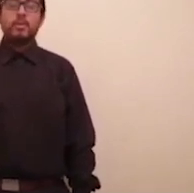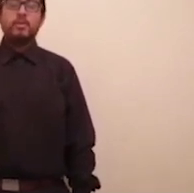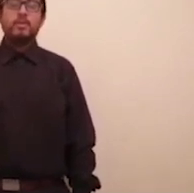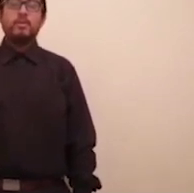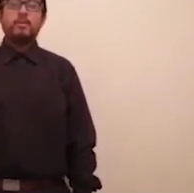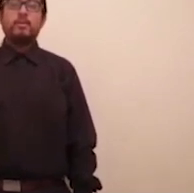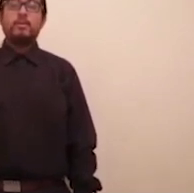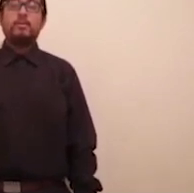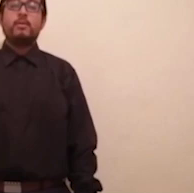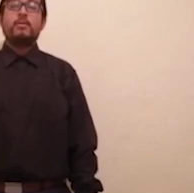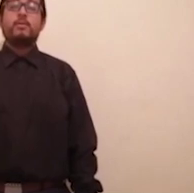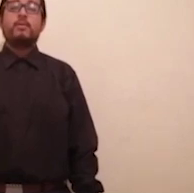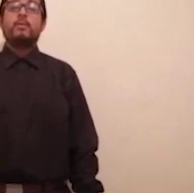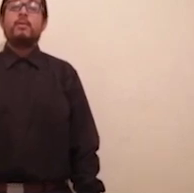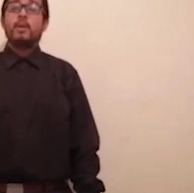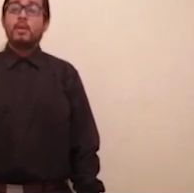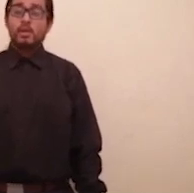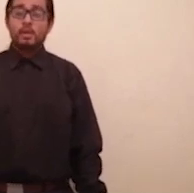i